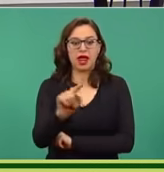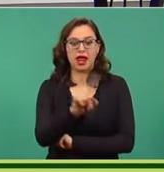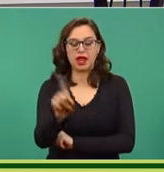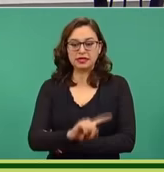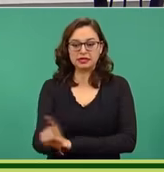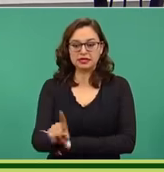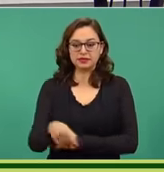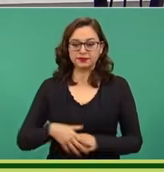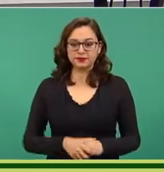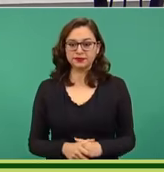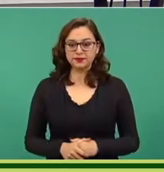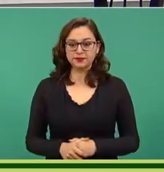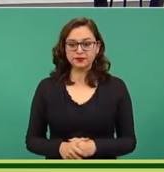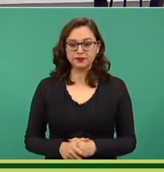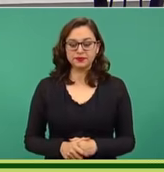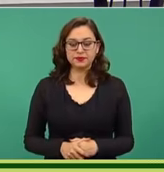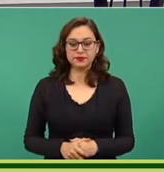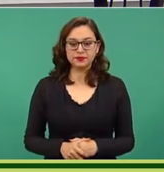cómo